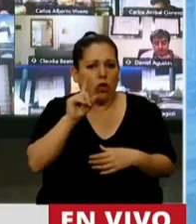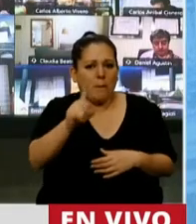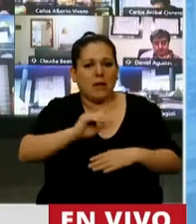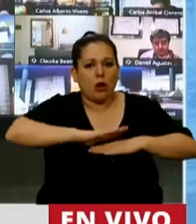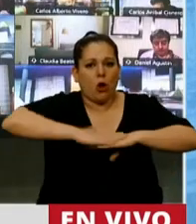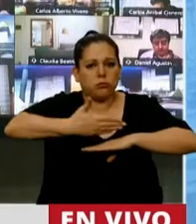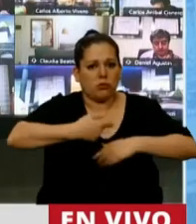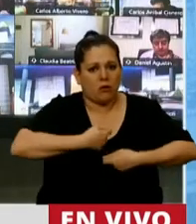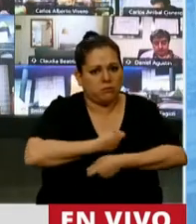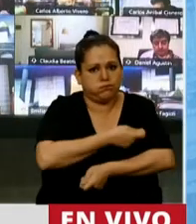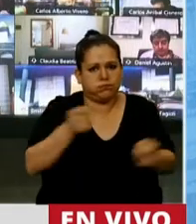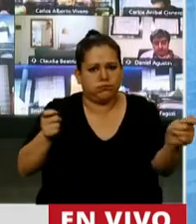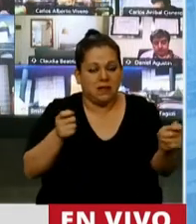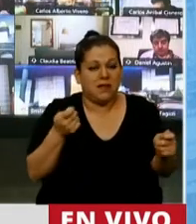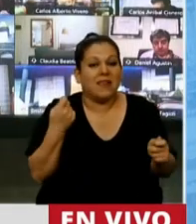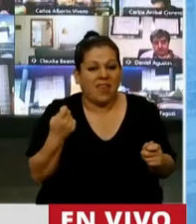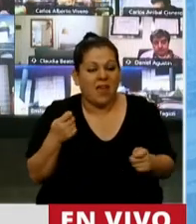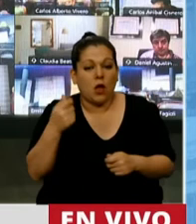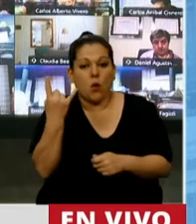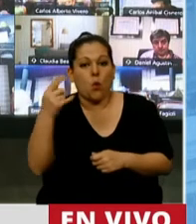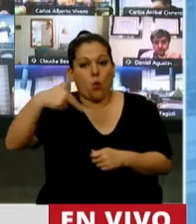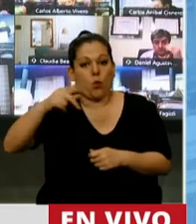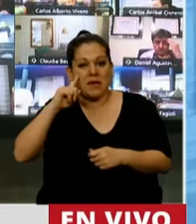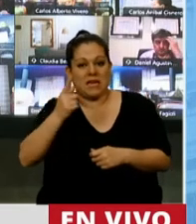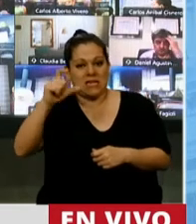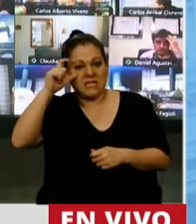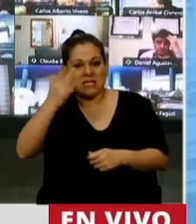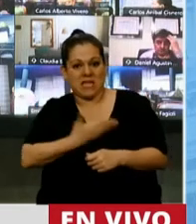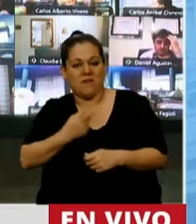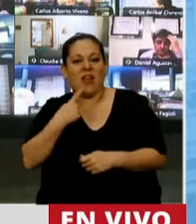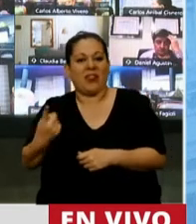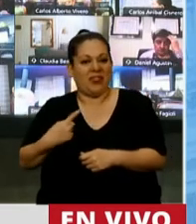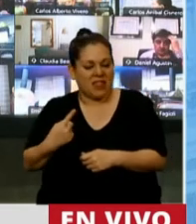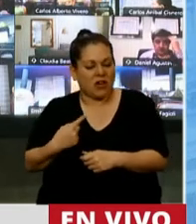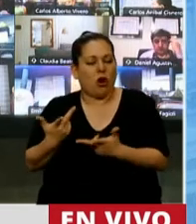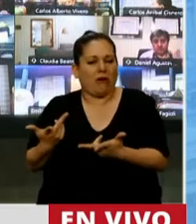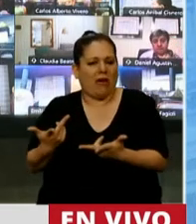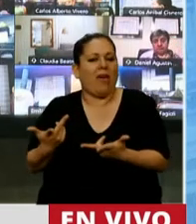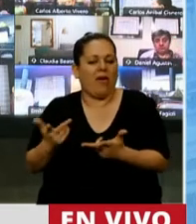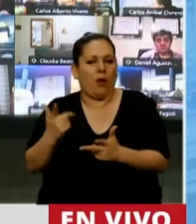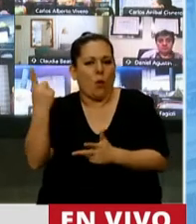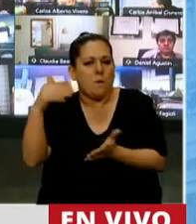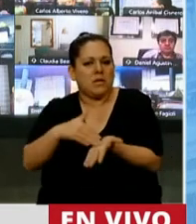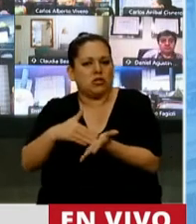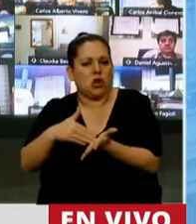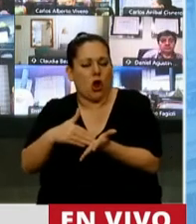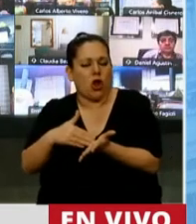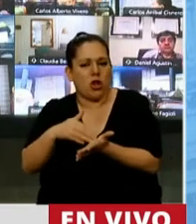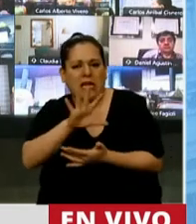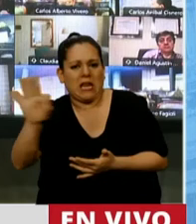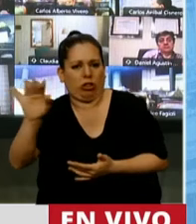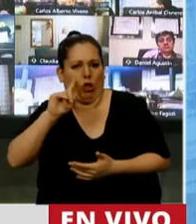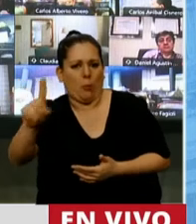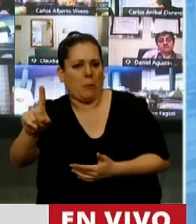computadoras cuando UNICEF y otras organizaciones nos hablan de que 1.5 millones y algunas hablan de 3 millones de pibes